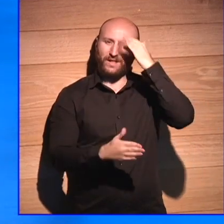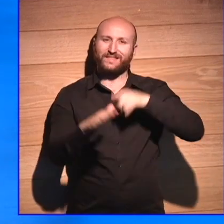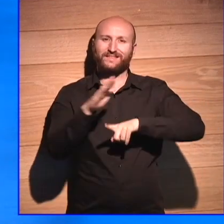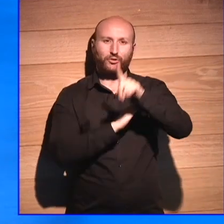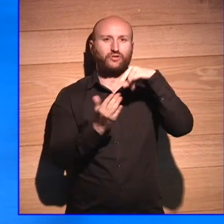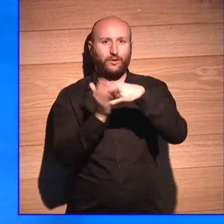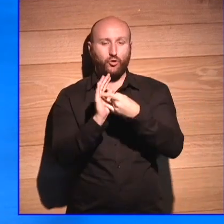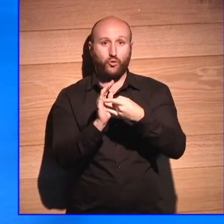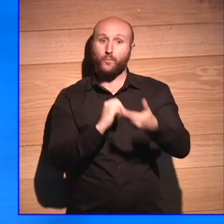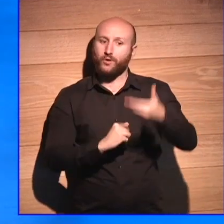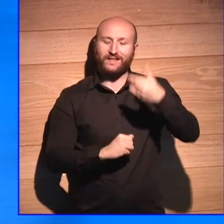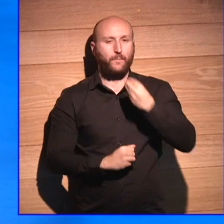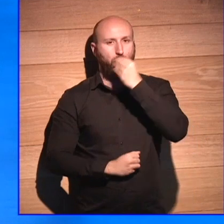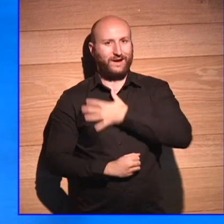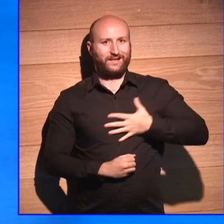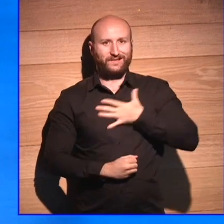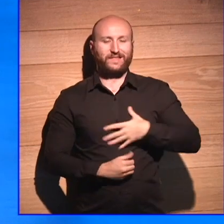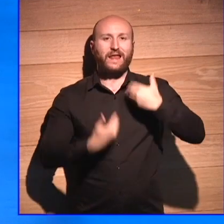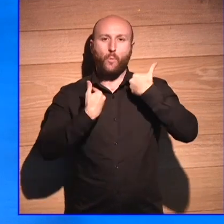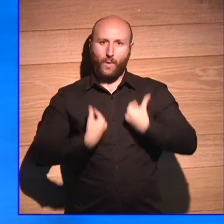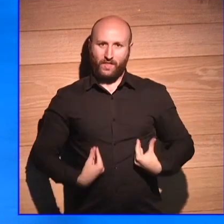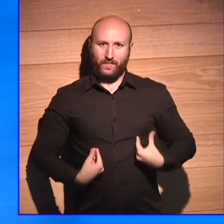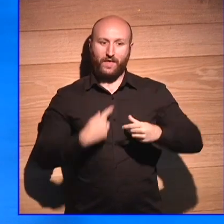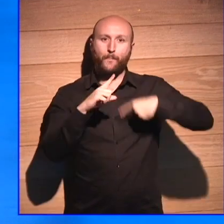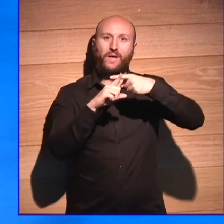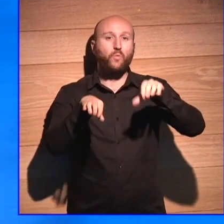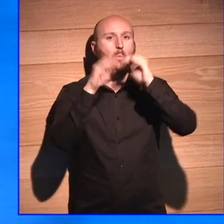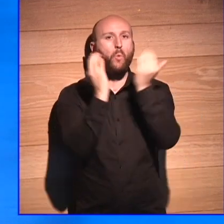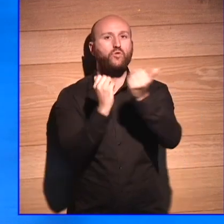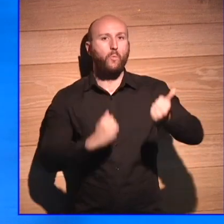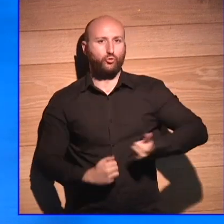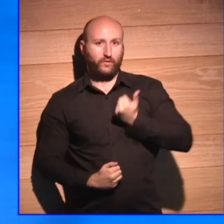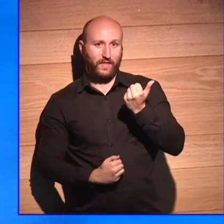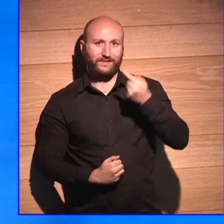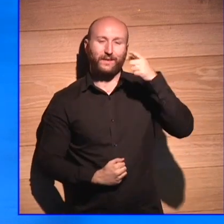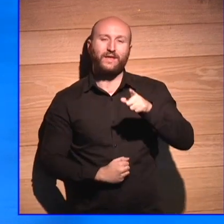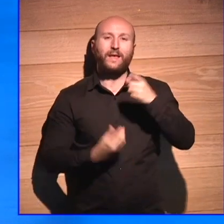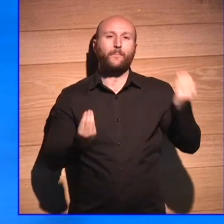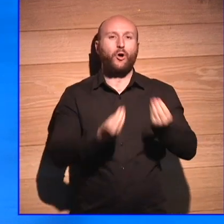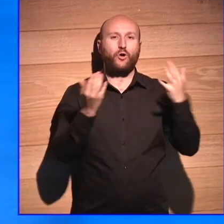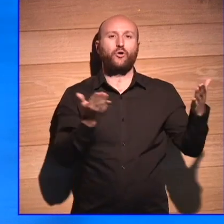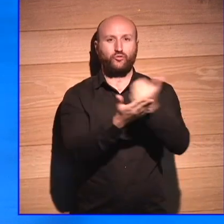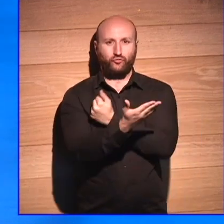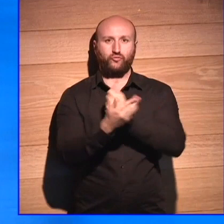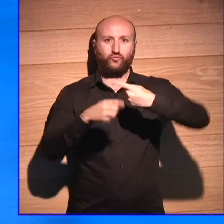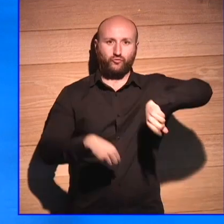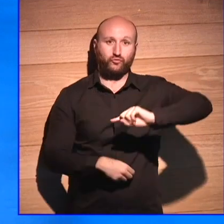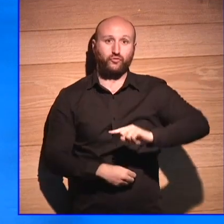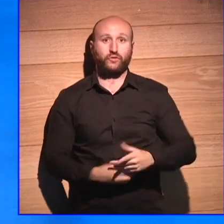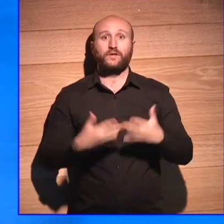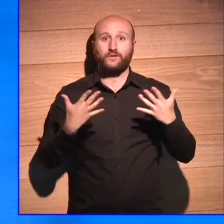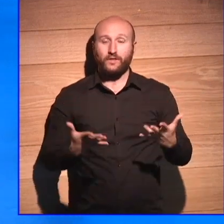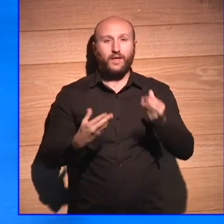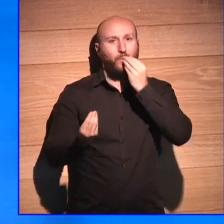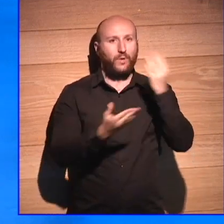es el bienestar de la humanidad y un mundo de oportunidades y de mejora para todos nosotros. Así que queremos dar